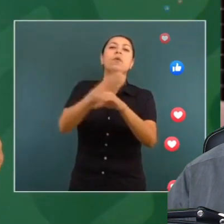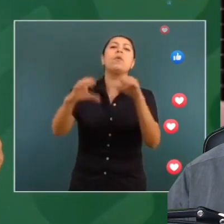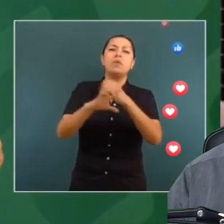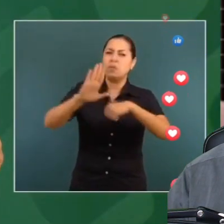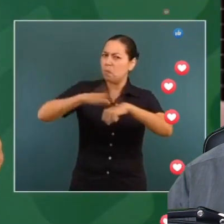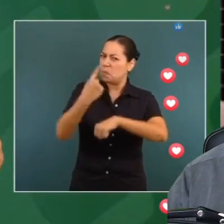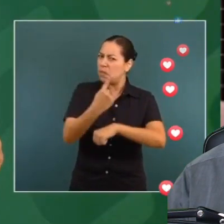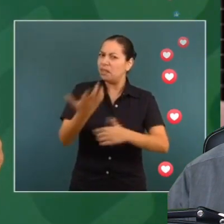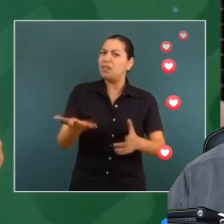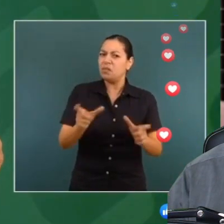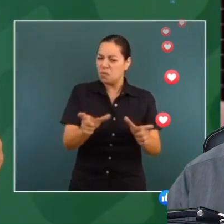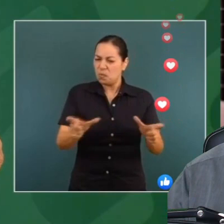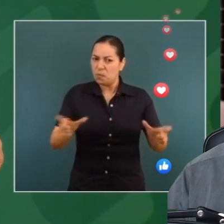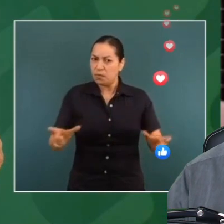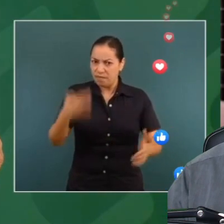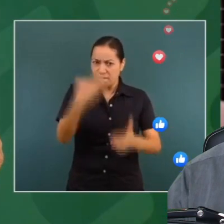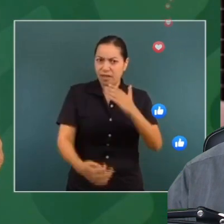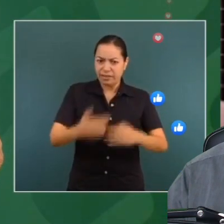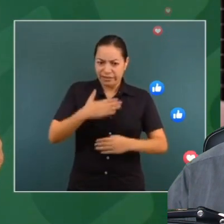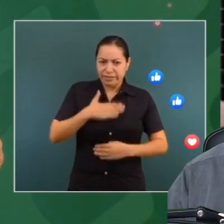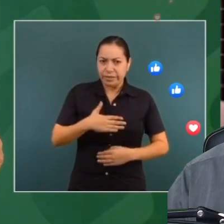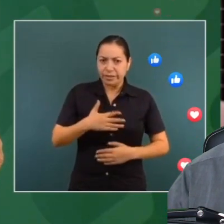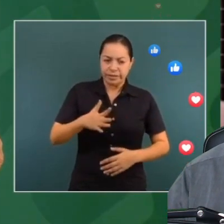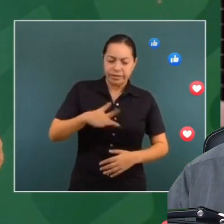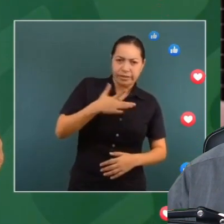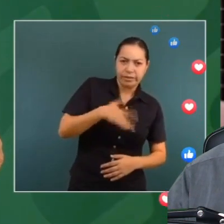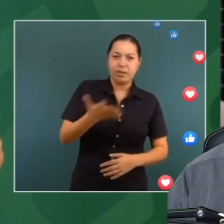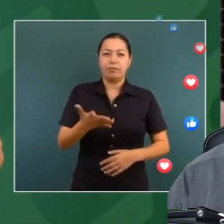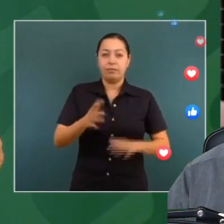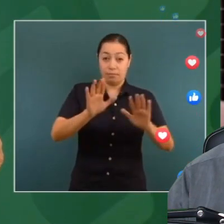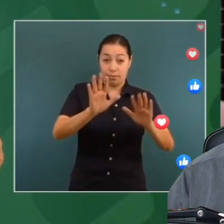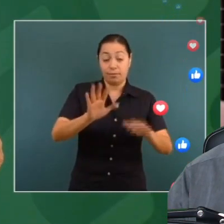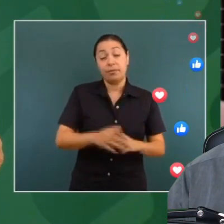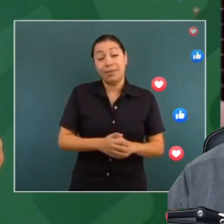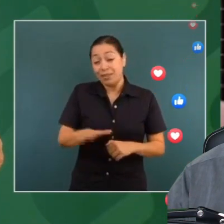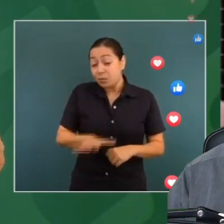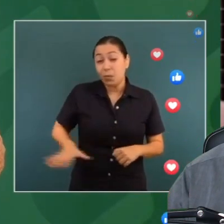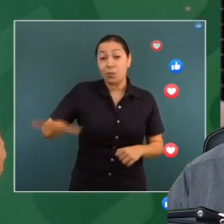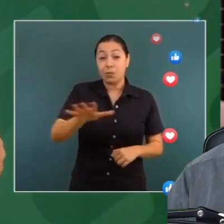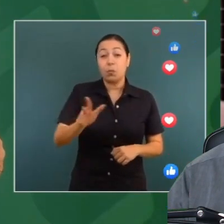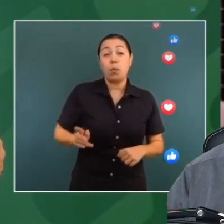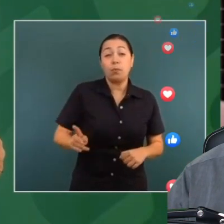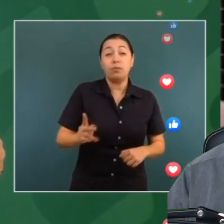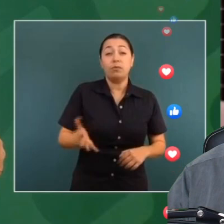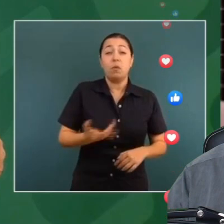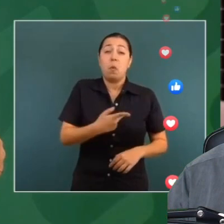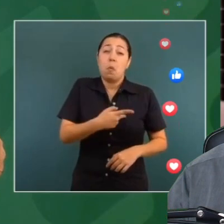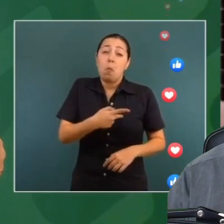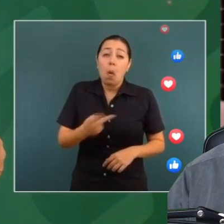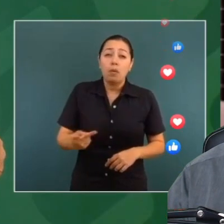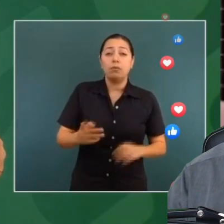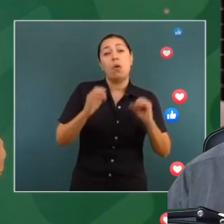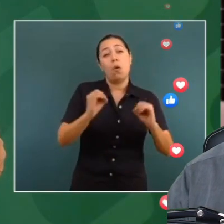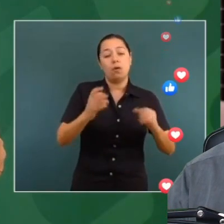la violencia, atender al pueblo, que no haya pobreza, que los jóvenes no